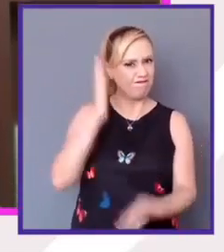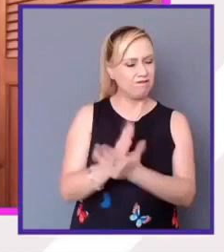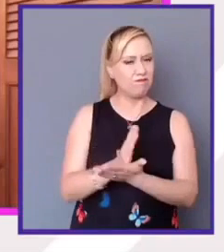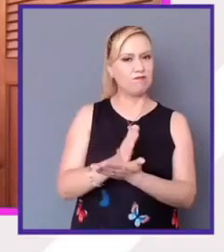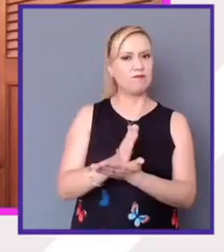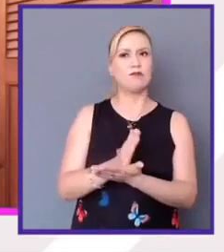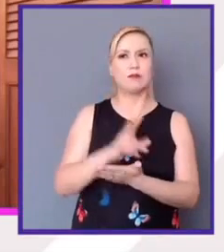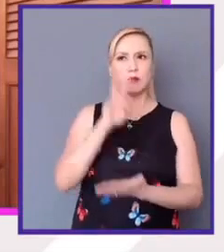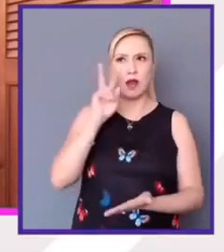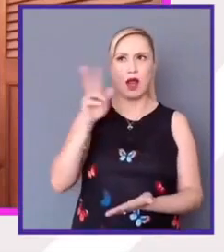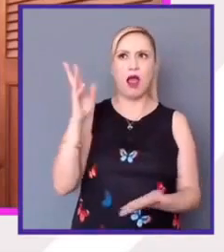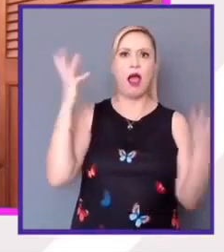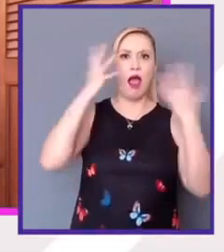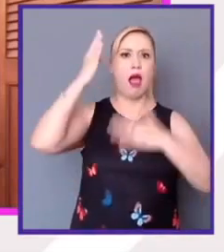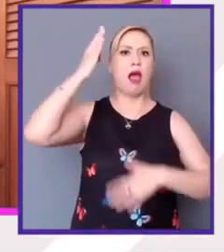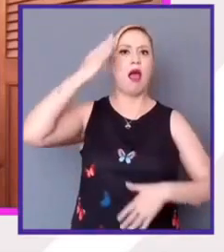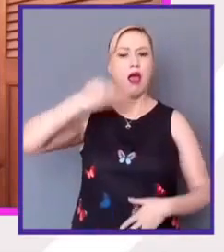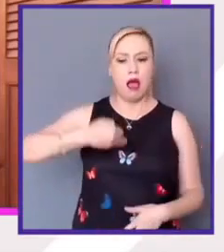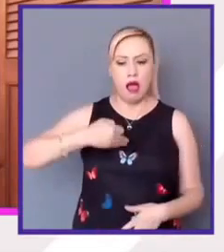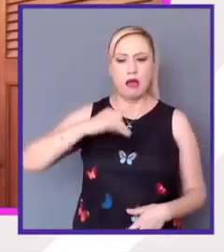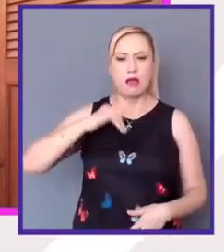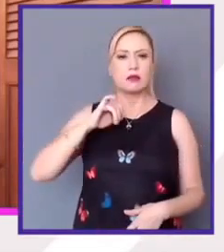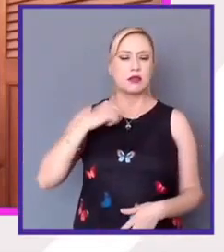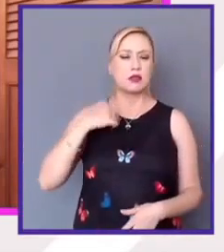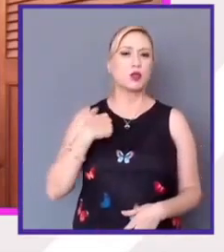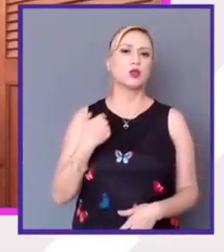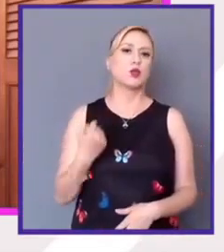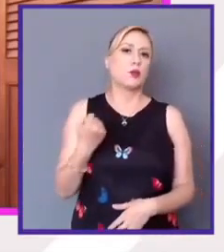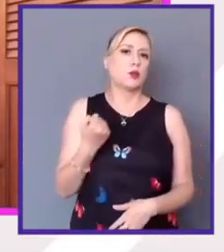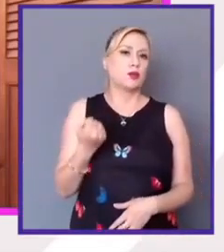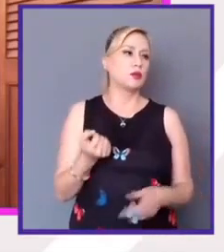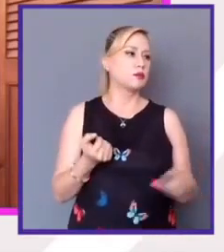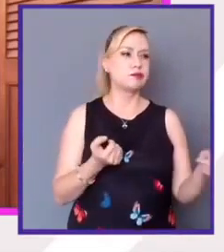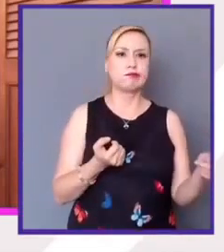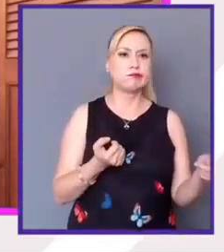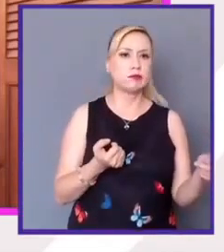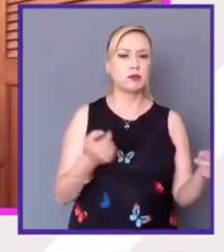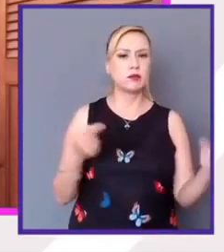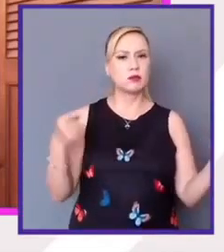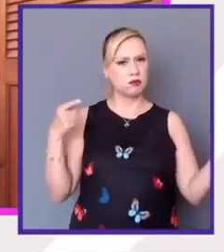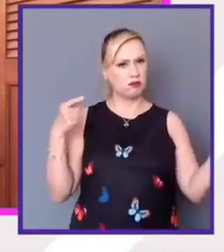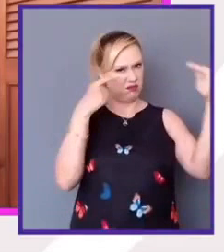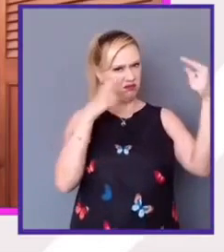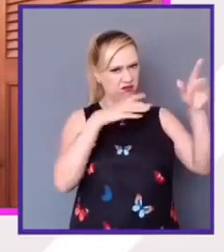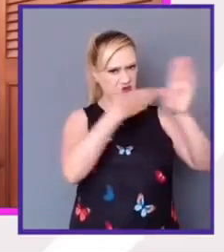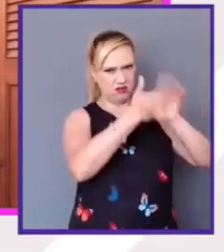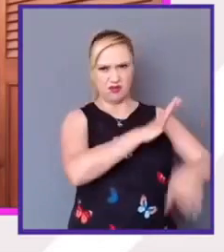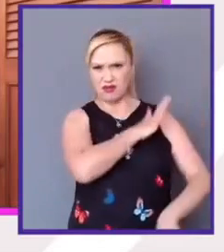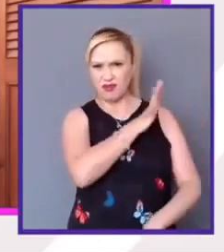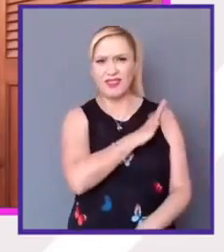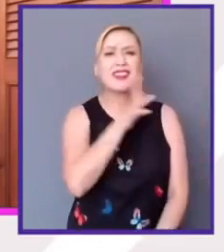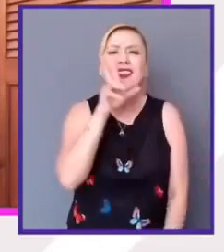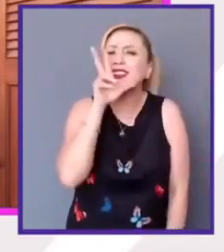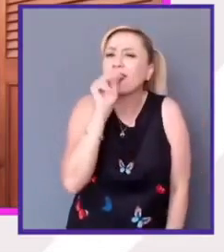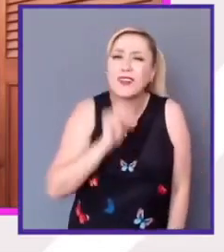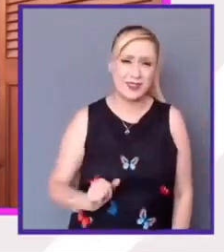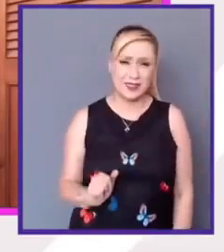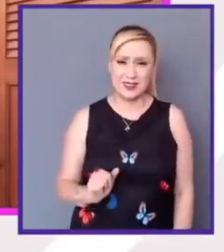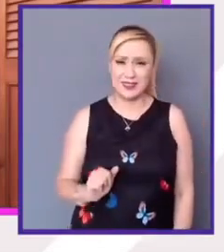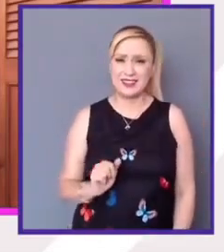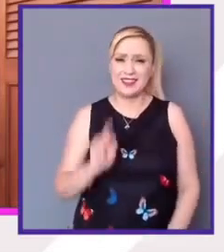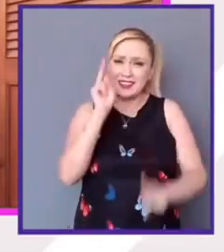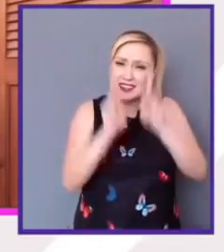privilegios no es una confrontación hacia las personas blancas, ¿no? Es justamente abrir el diálogo porque existe todavía